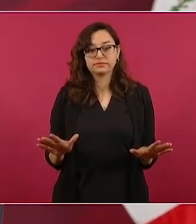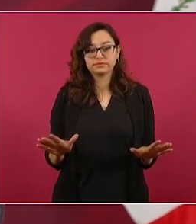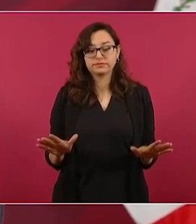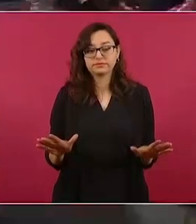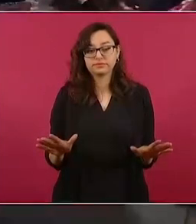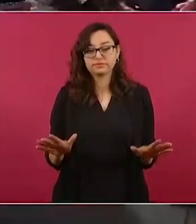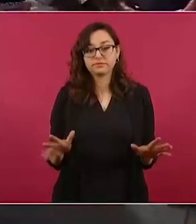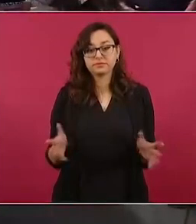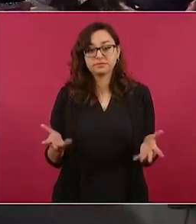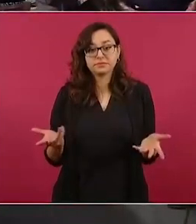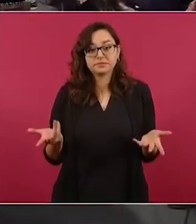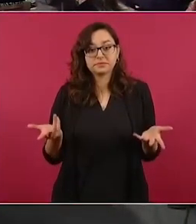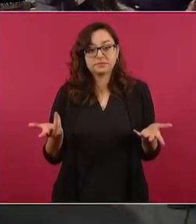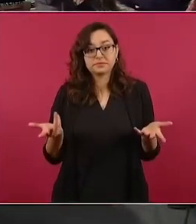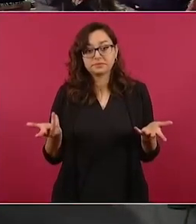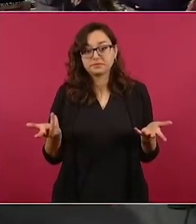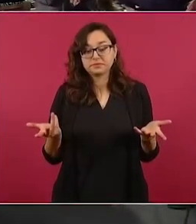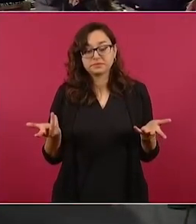Y ya